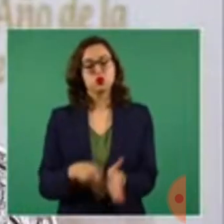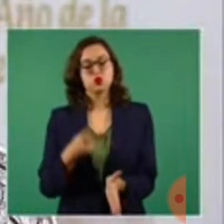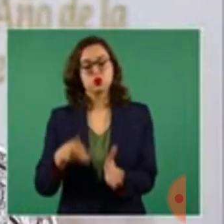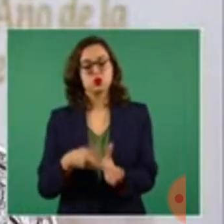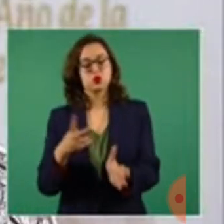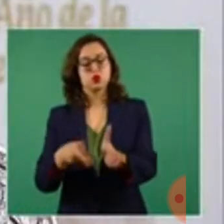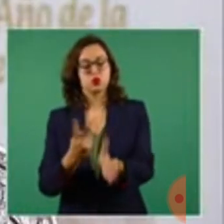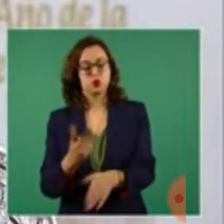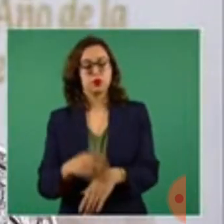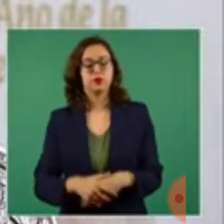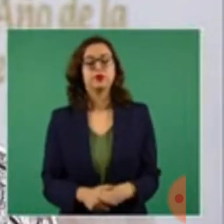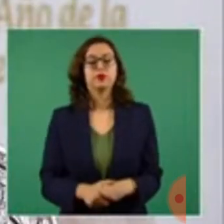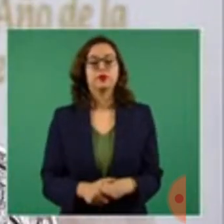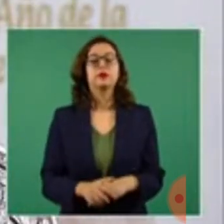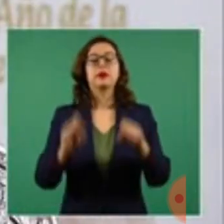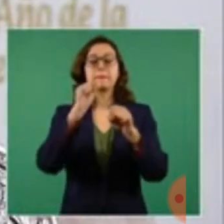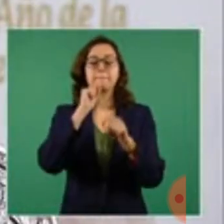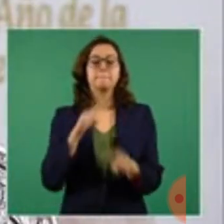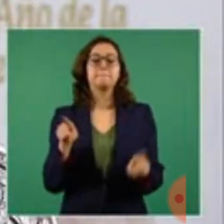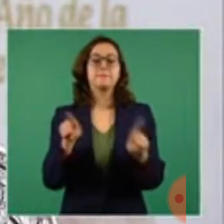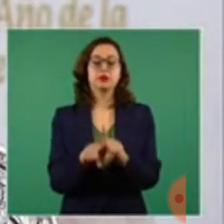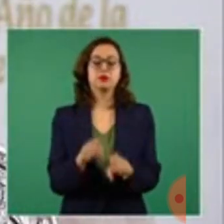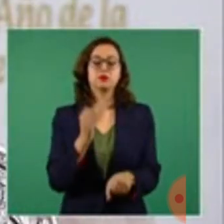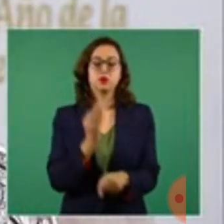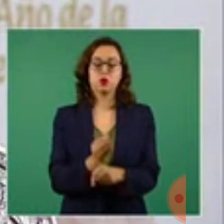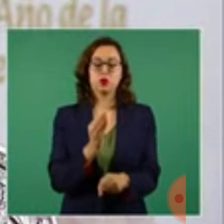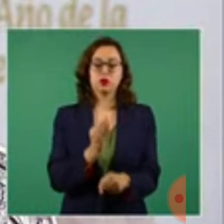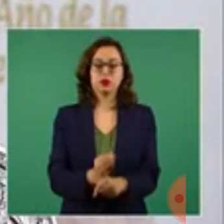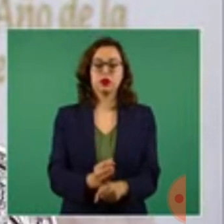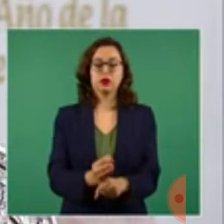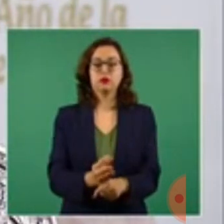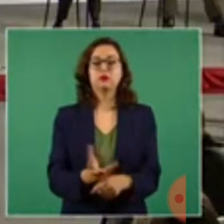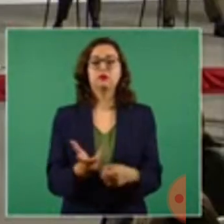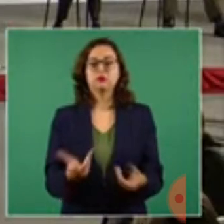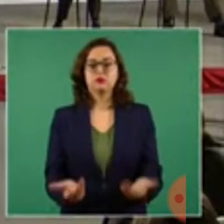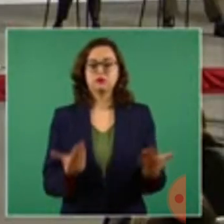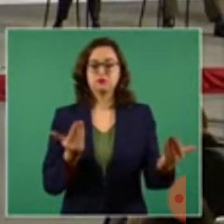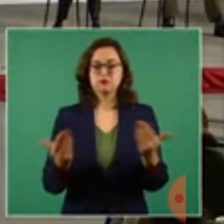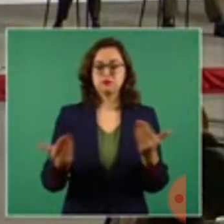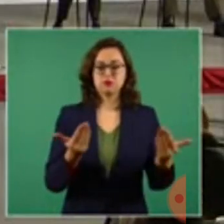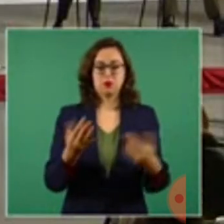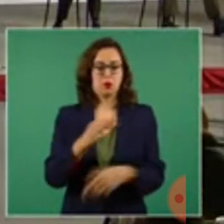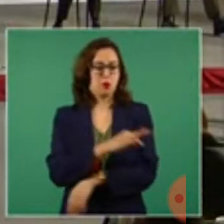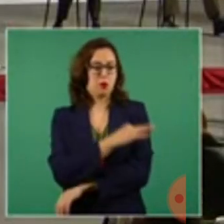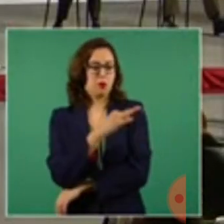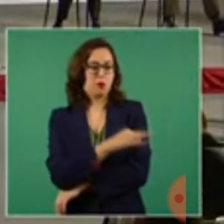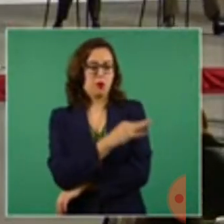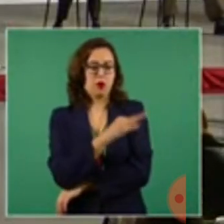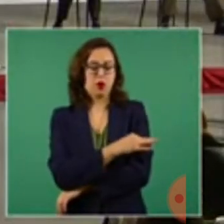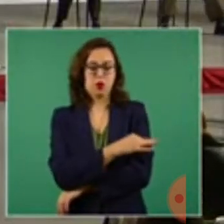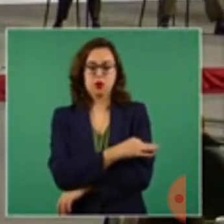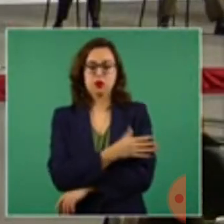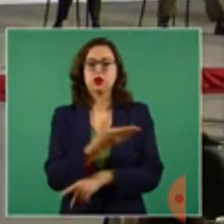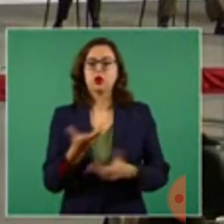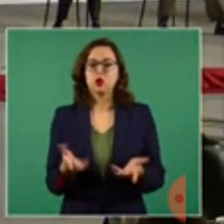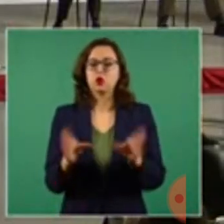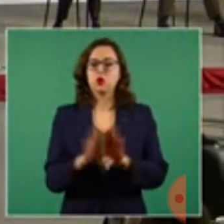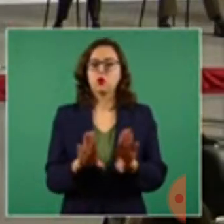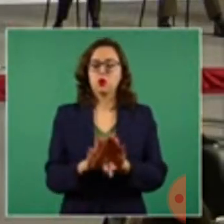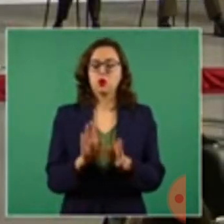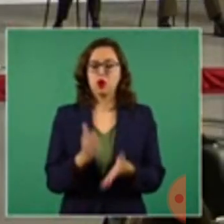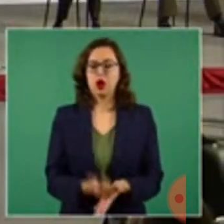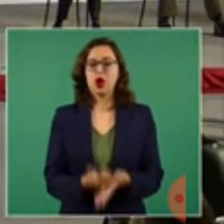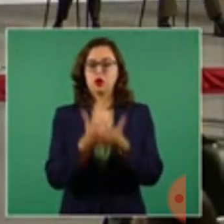vamos a mostrar también los impactos que tiene la vacunación en ir logrando una estabilización de